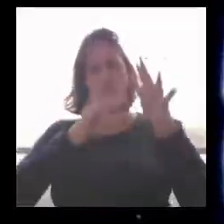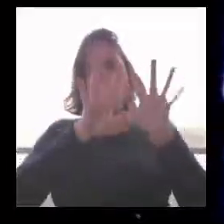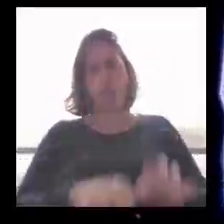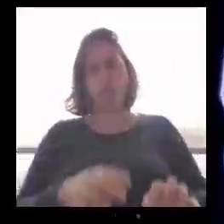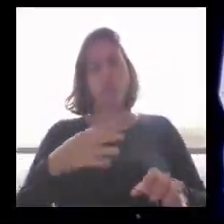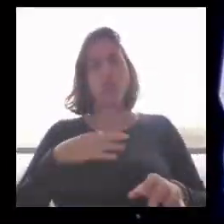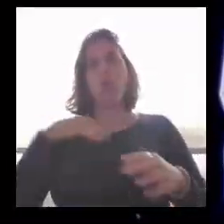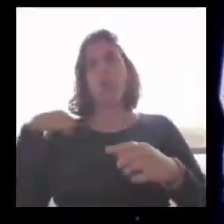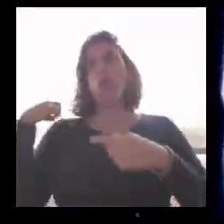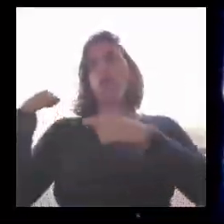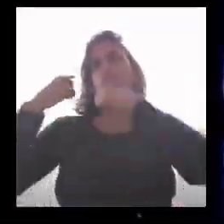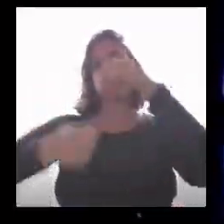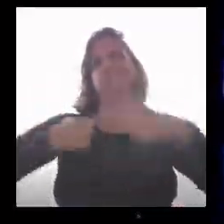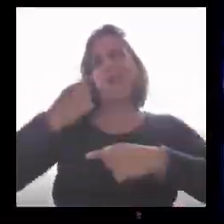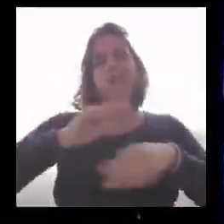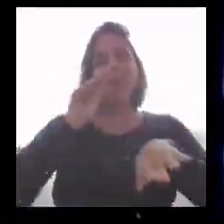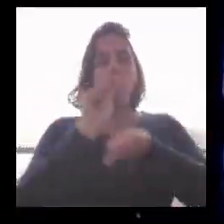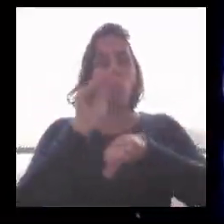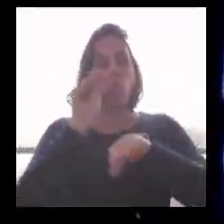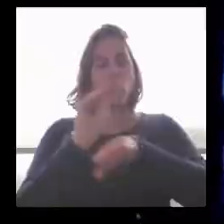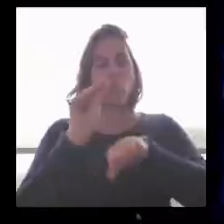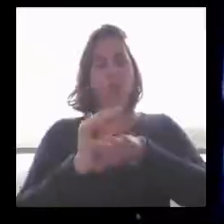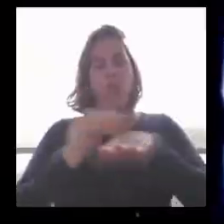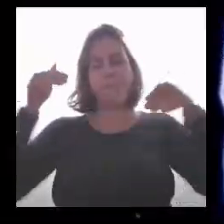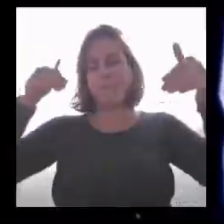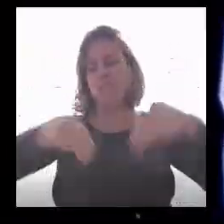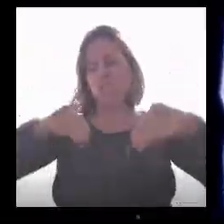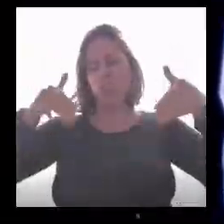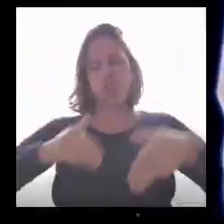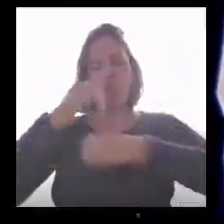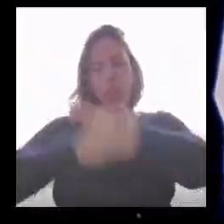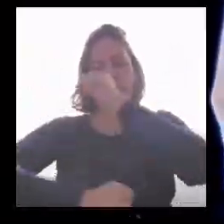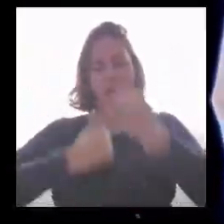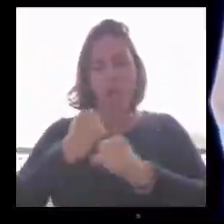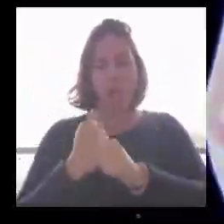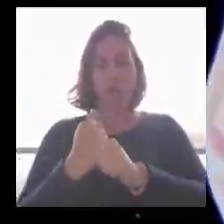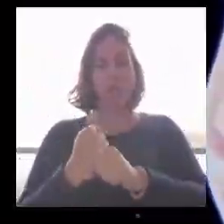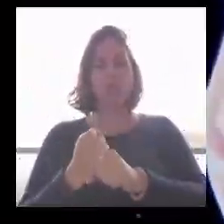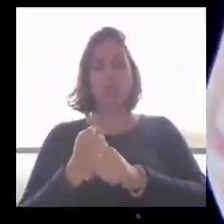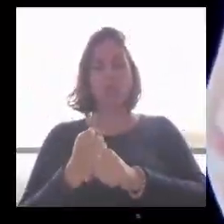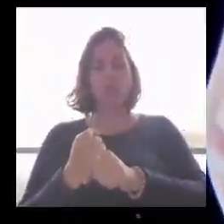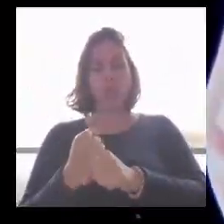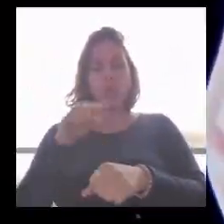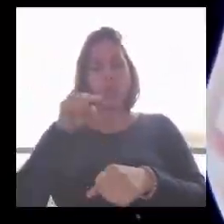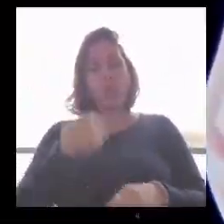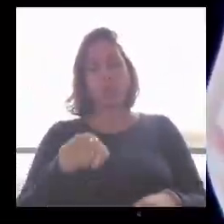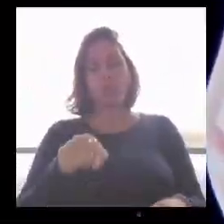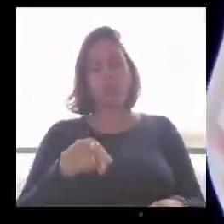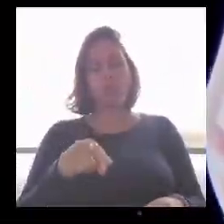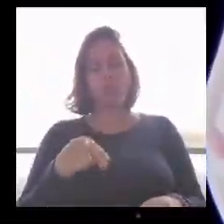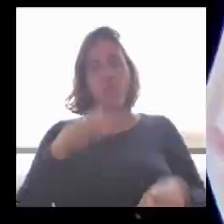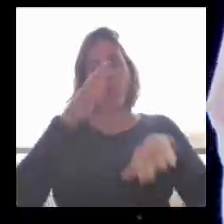herencia cultural que tiene millones de años y nada más y nada menos que eso es